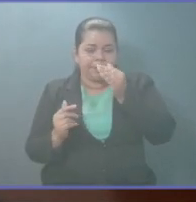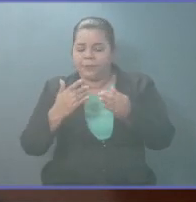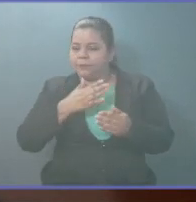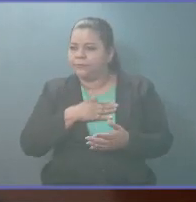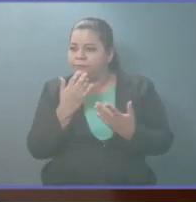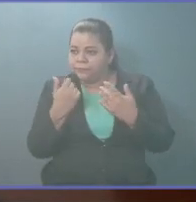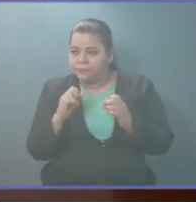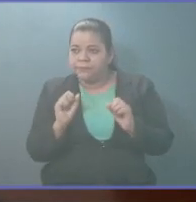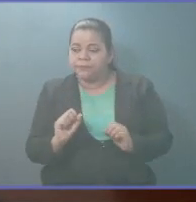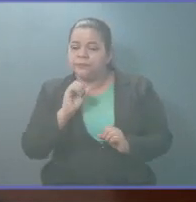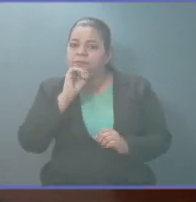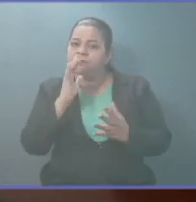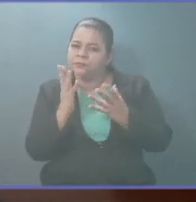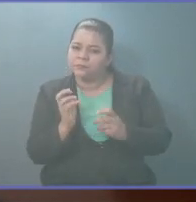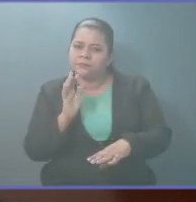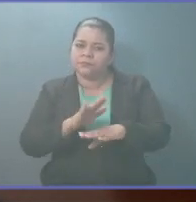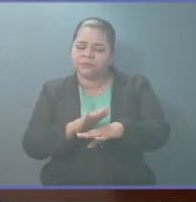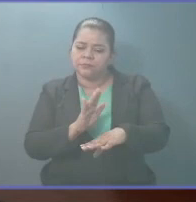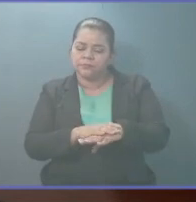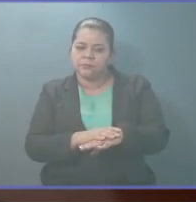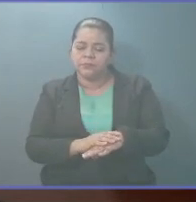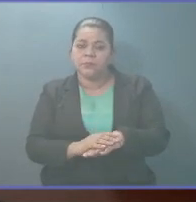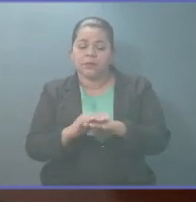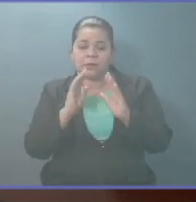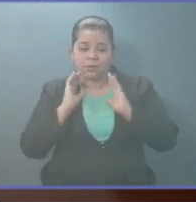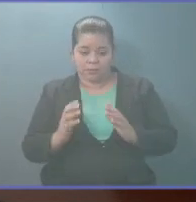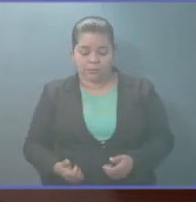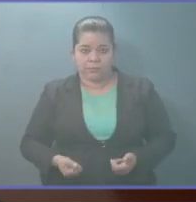este es el parlamentarismo del que yo intento